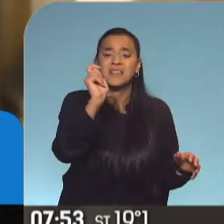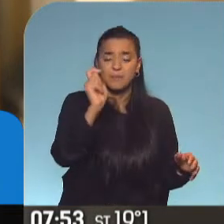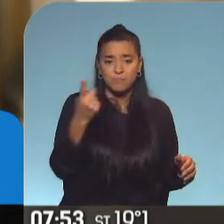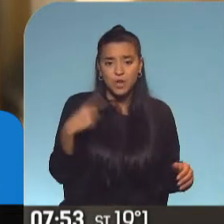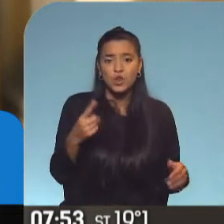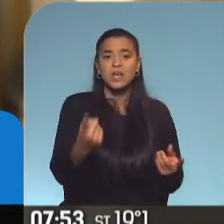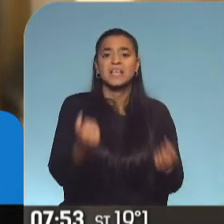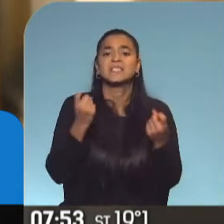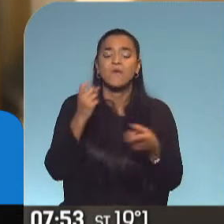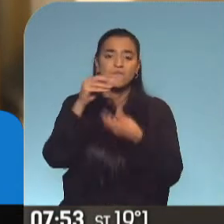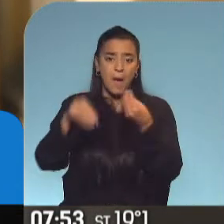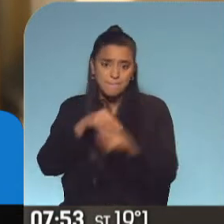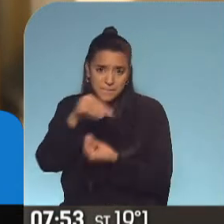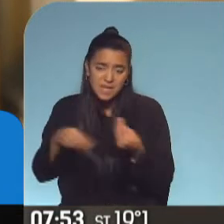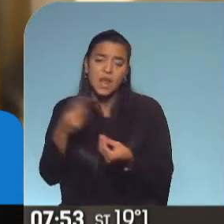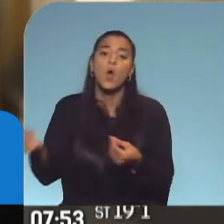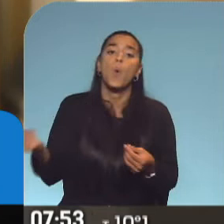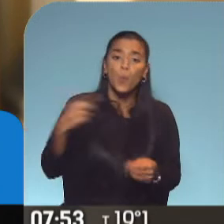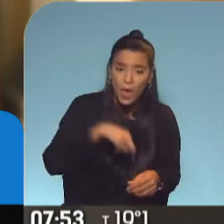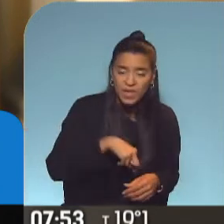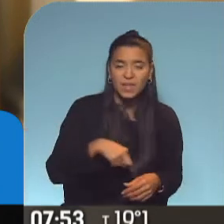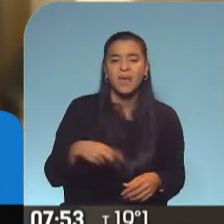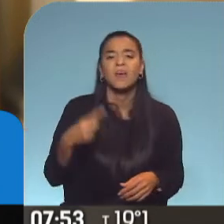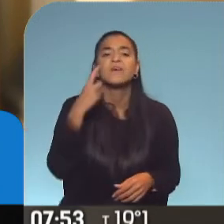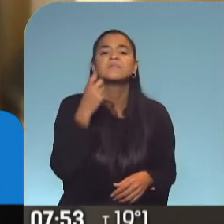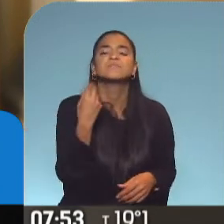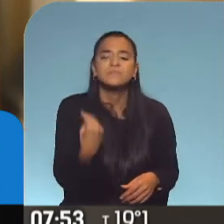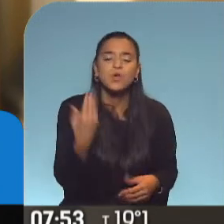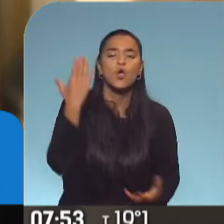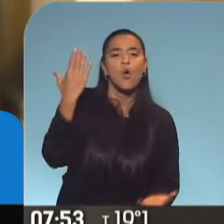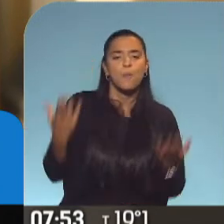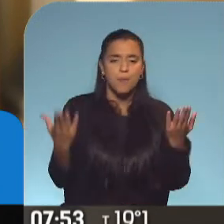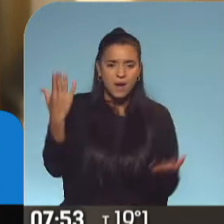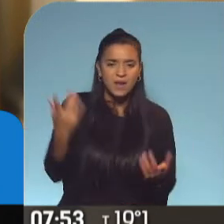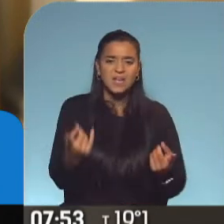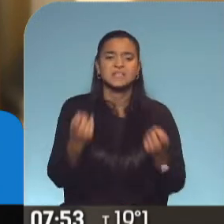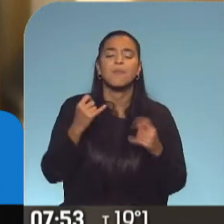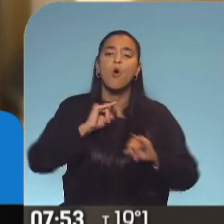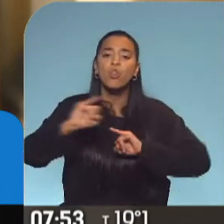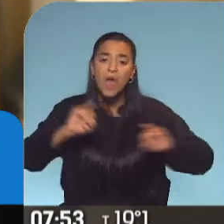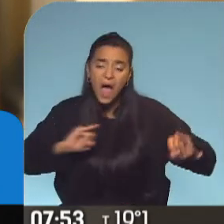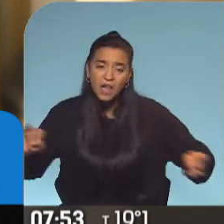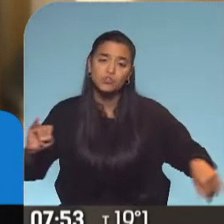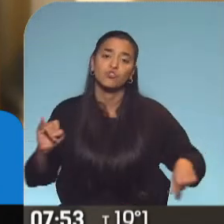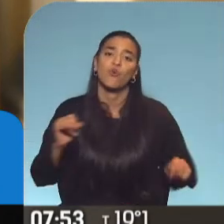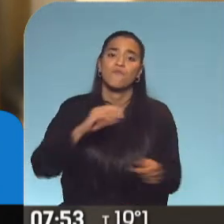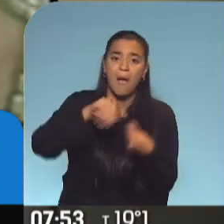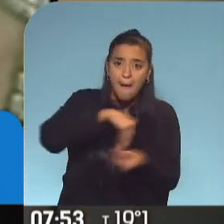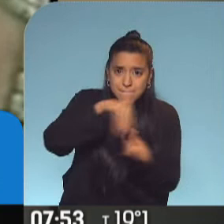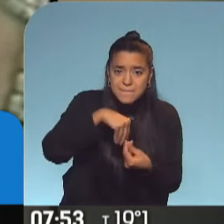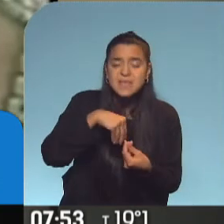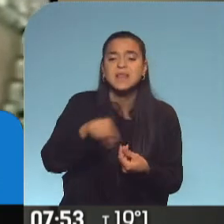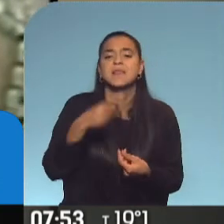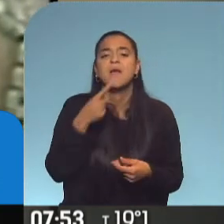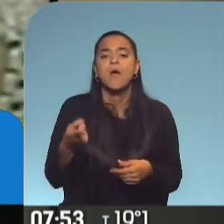necesitamos que los familiares se acerquen. Identificar significa comparar. Necesitamos los datos de sus seres queridos, muestras